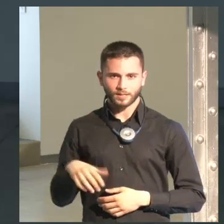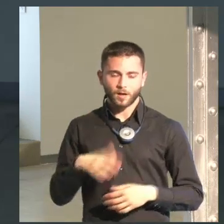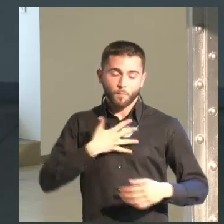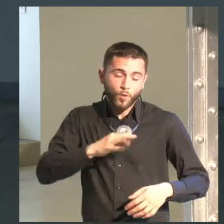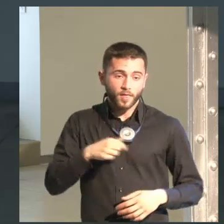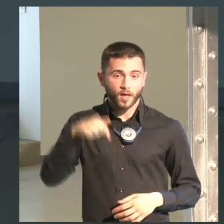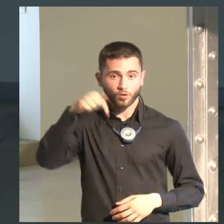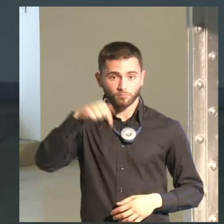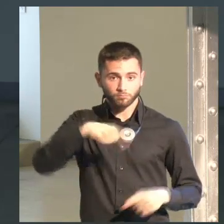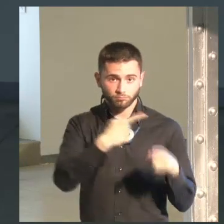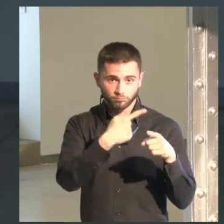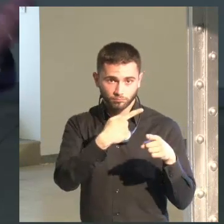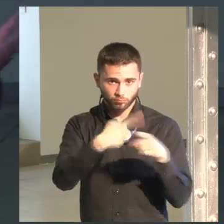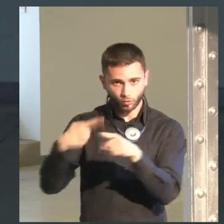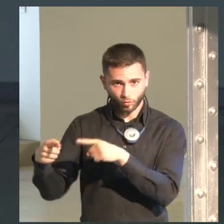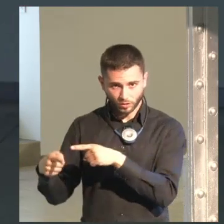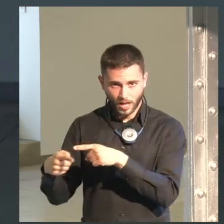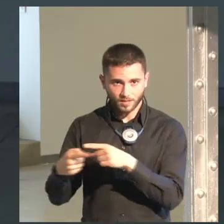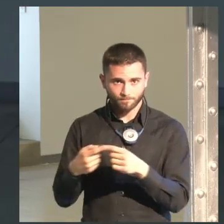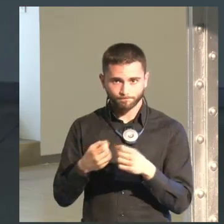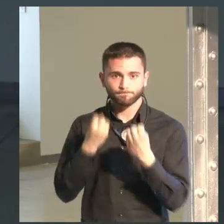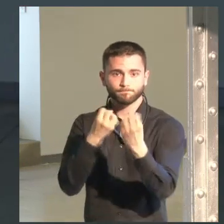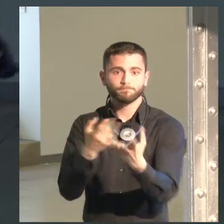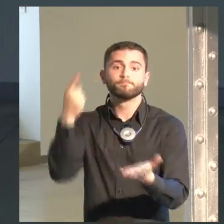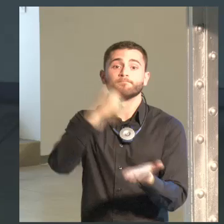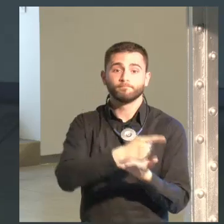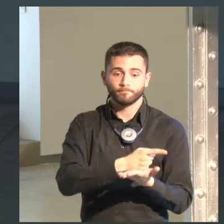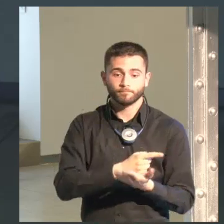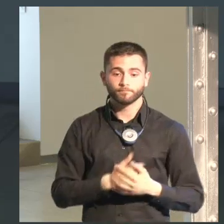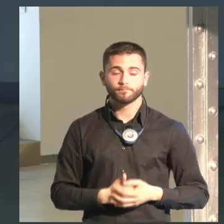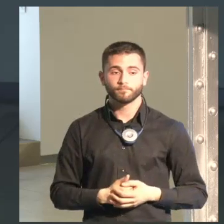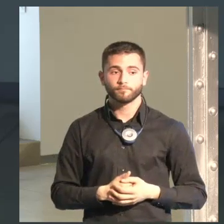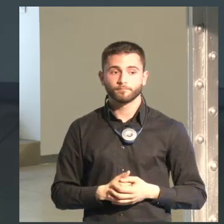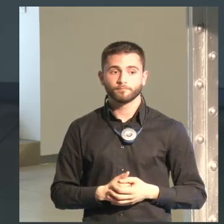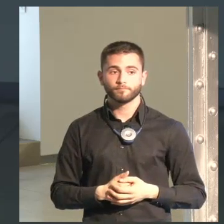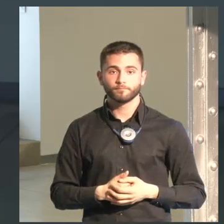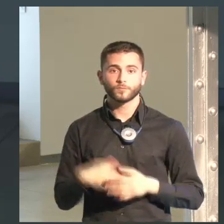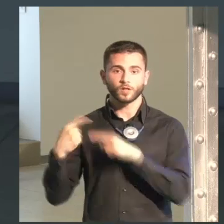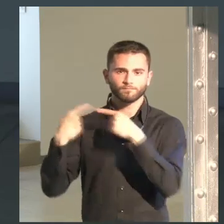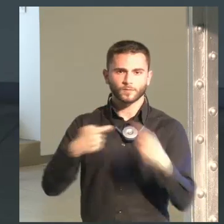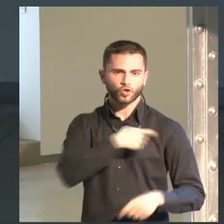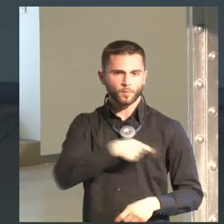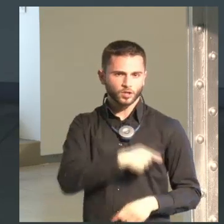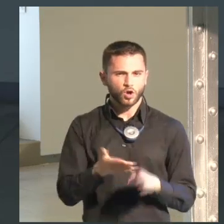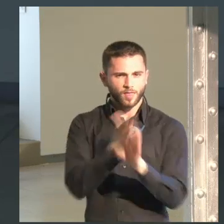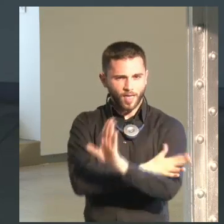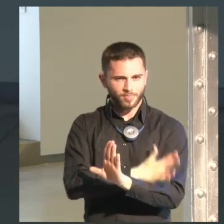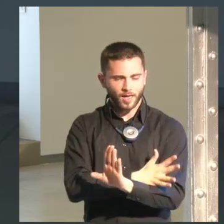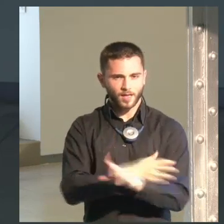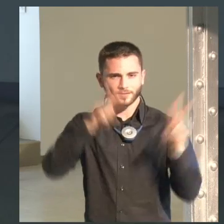aquí, aunque lo que está encima de la mesa es más bien la herencia de la comisión anterior, el ir cerrando asuntos,